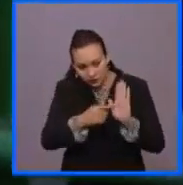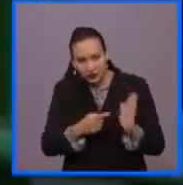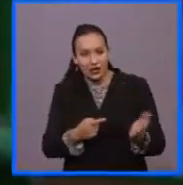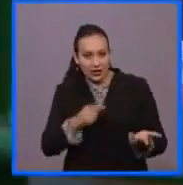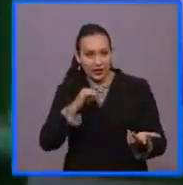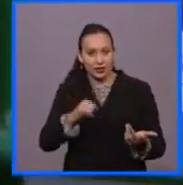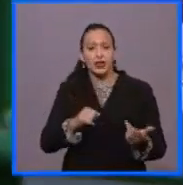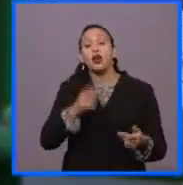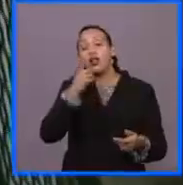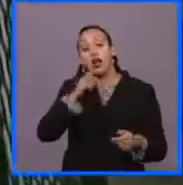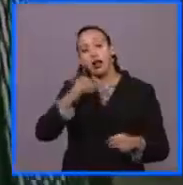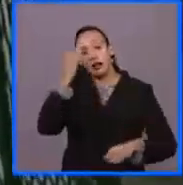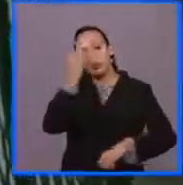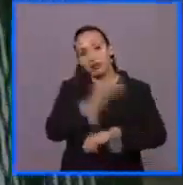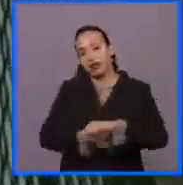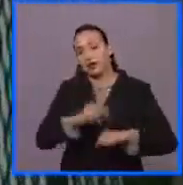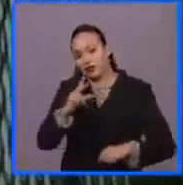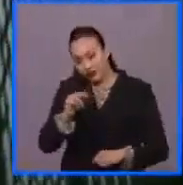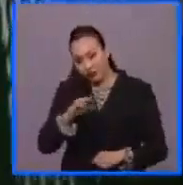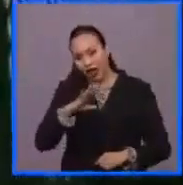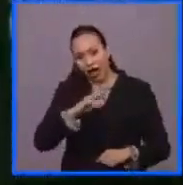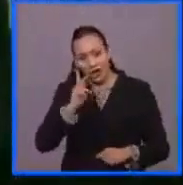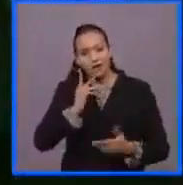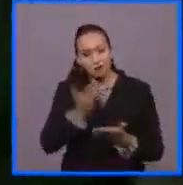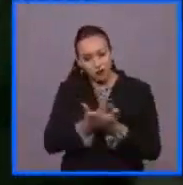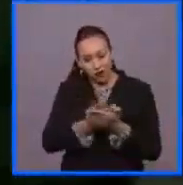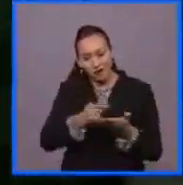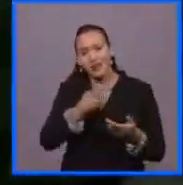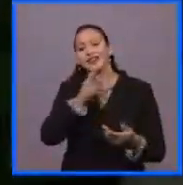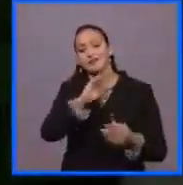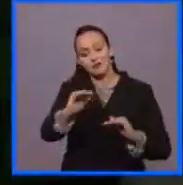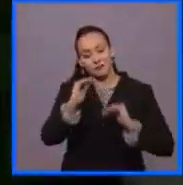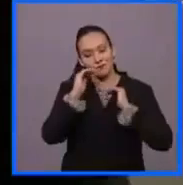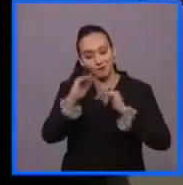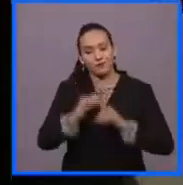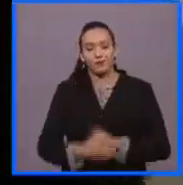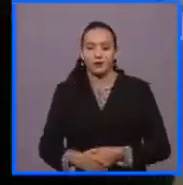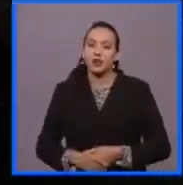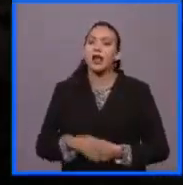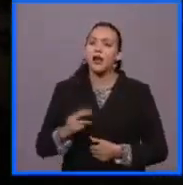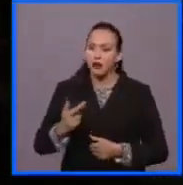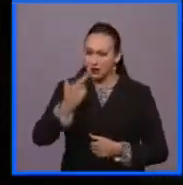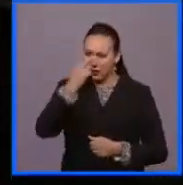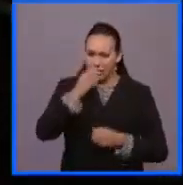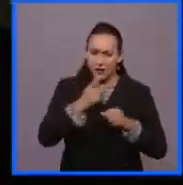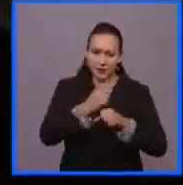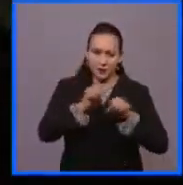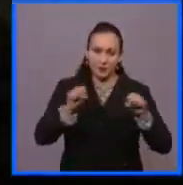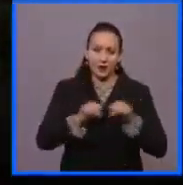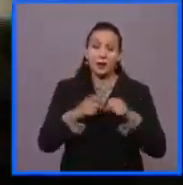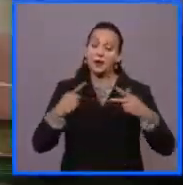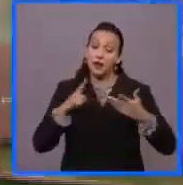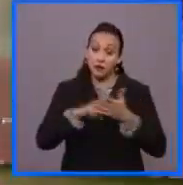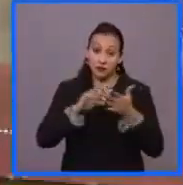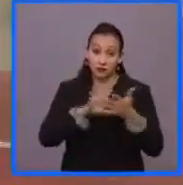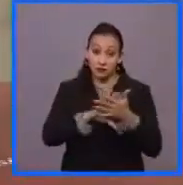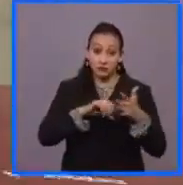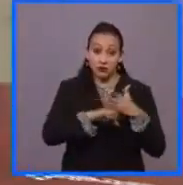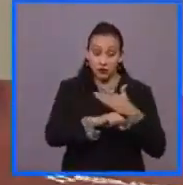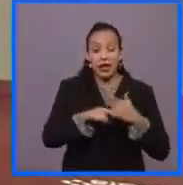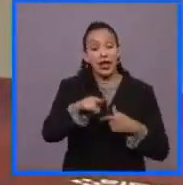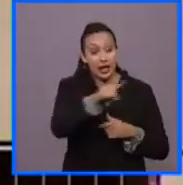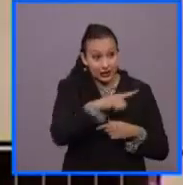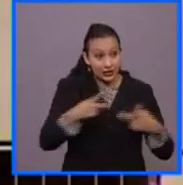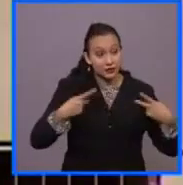presentación extemporánea. Recordó que, de acuerdo con criterios de la primera sala, a las personas en prisión se les debe dar un